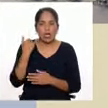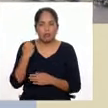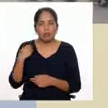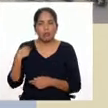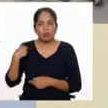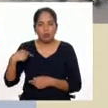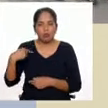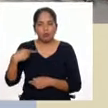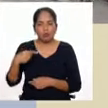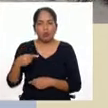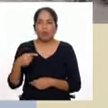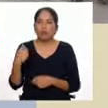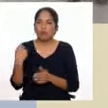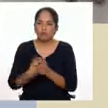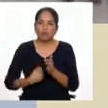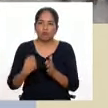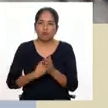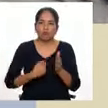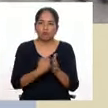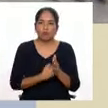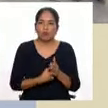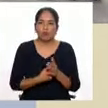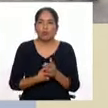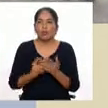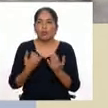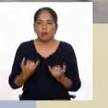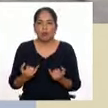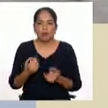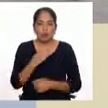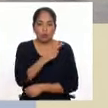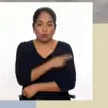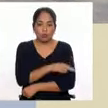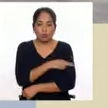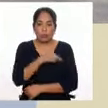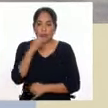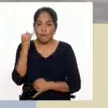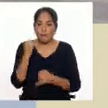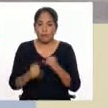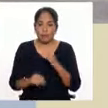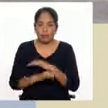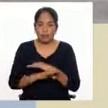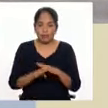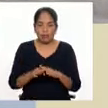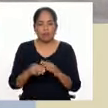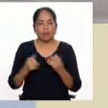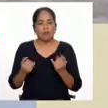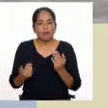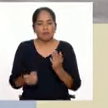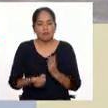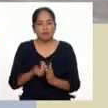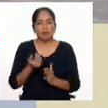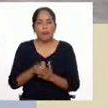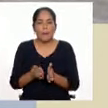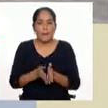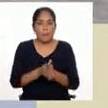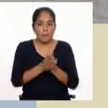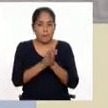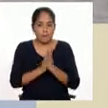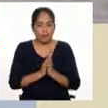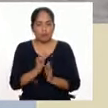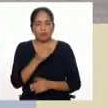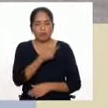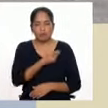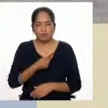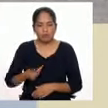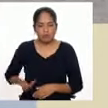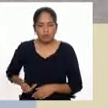día hemos luchado para que el hospital se culmine y el día de hoy se haga realidad. Y ahora le pido a usted, señora